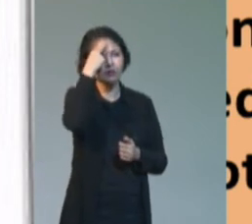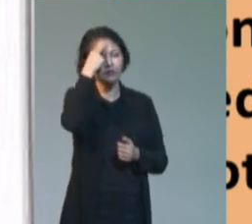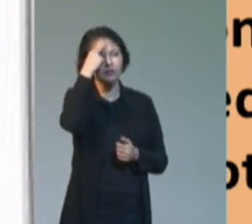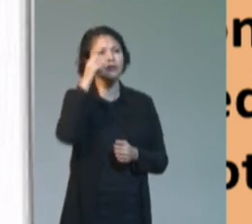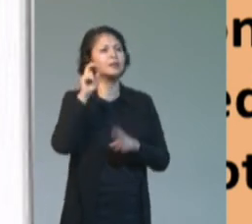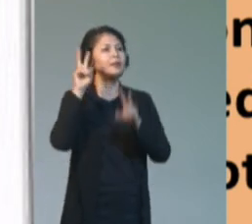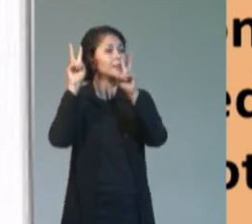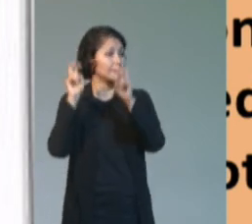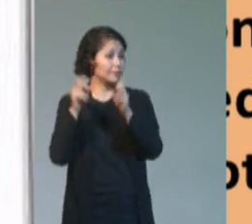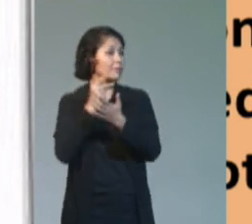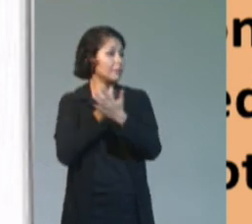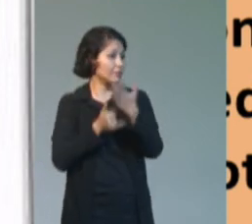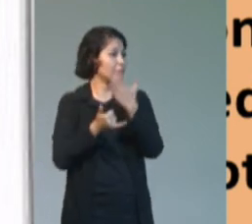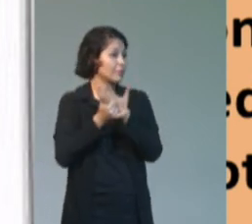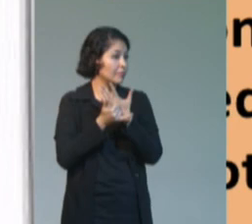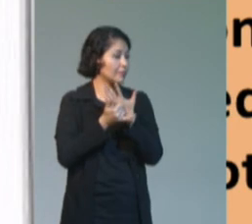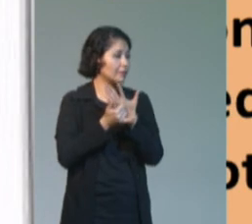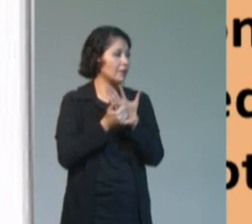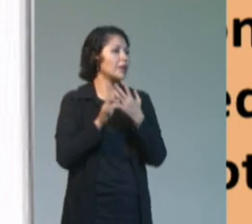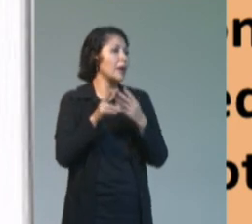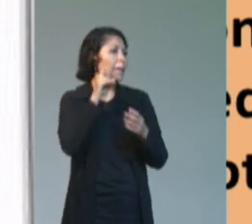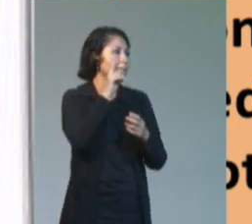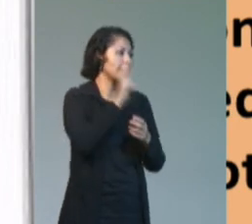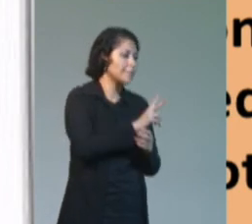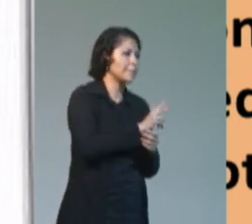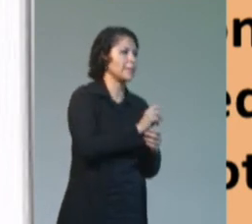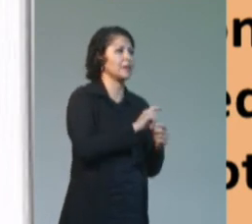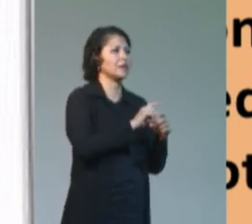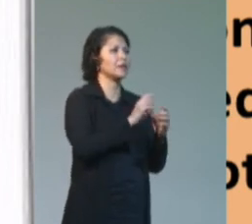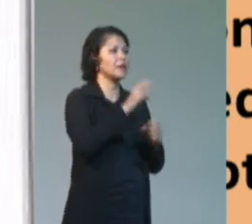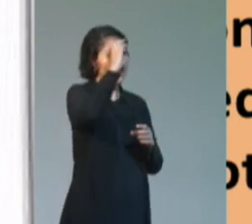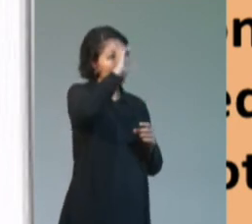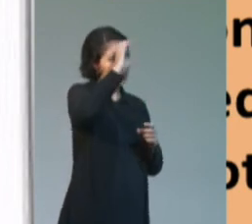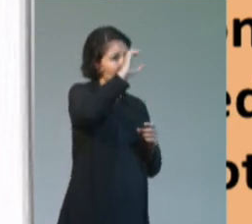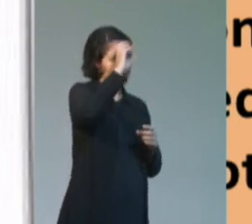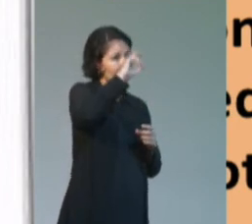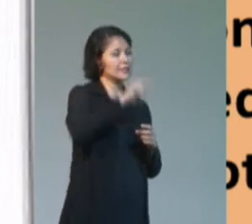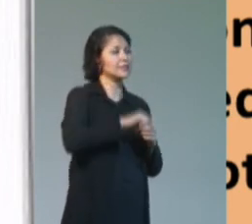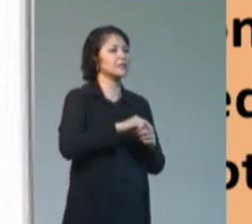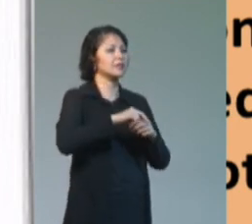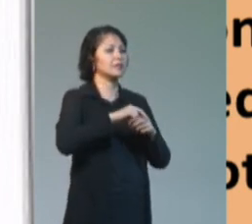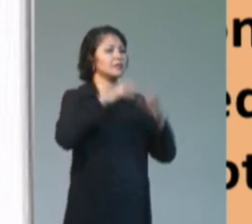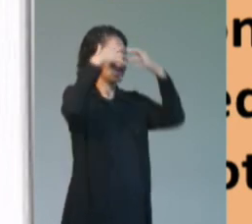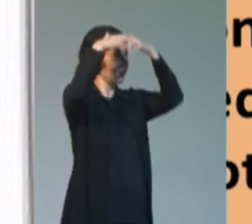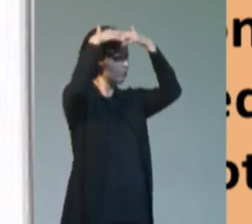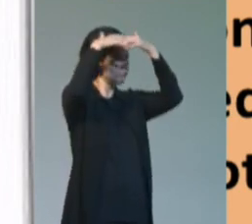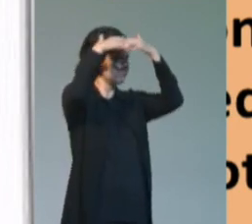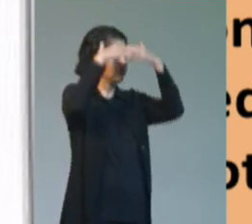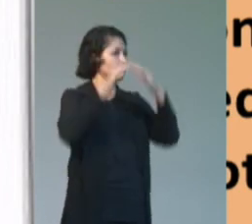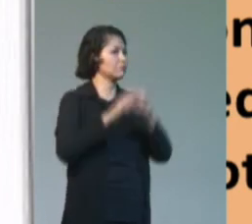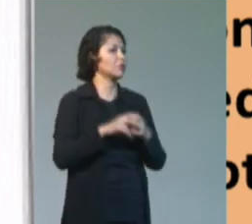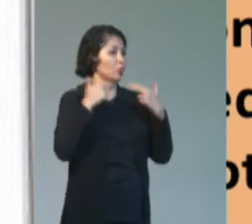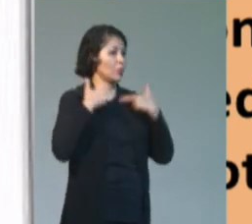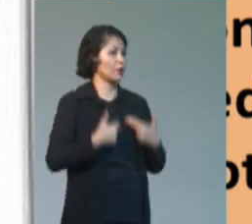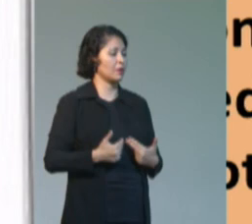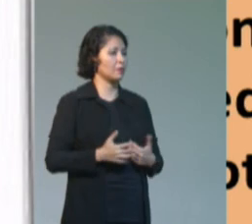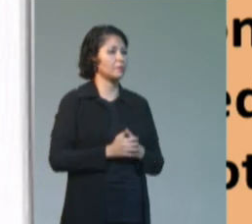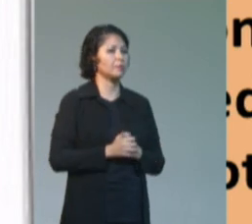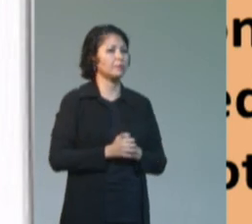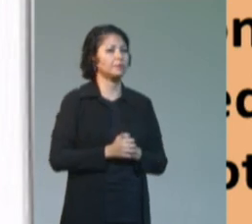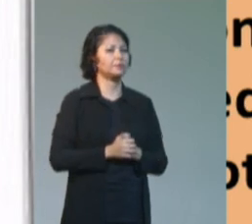aportando la neurociencia y en cierta manera crear pues elementos de comunicación eficaz